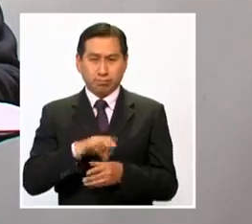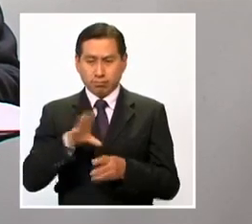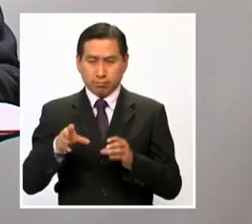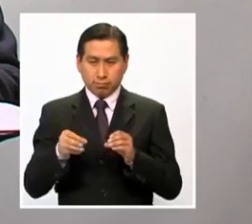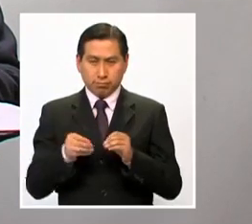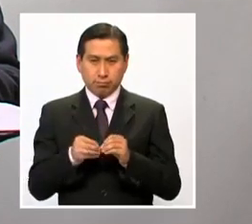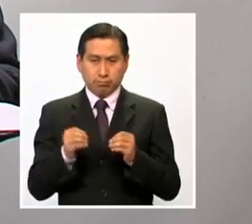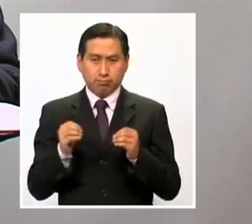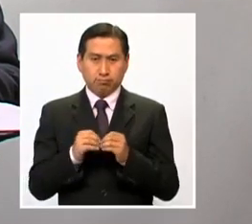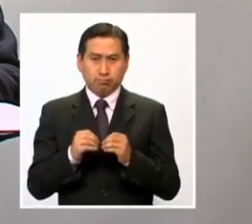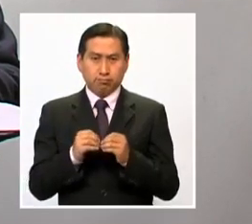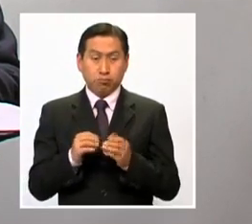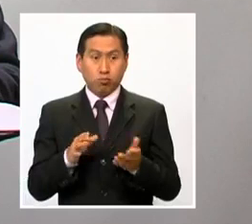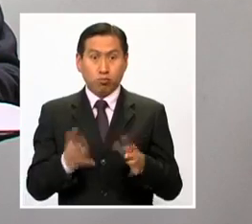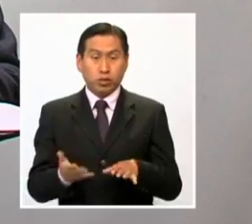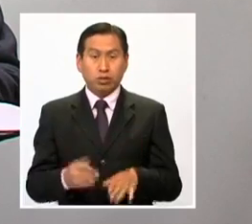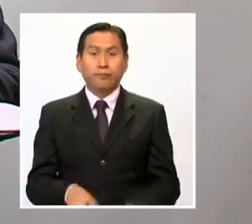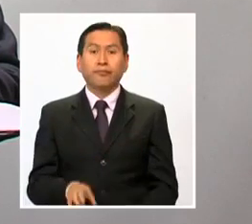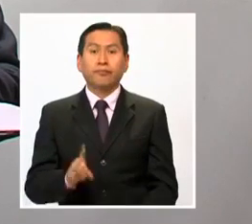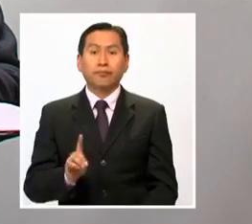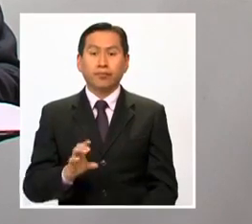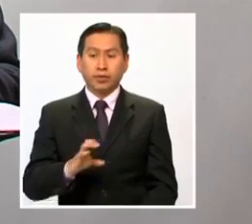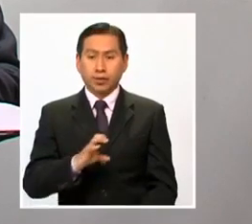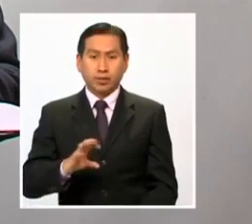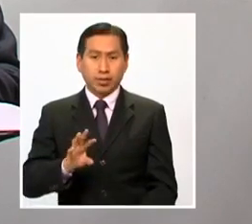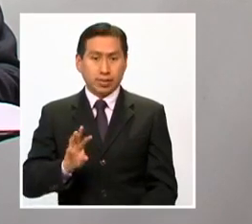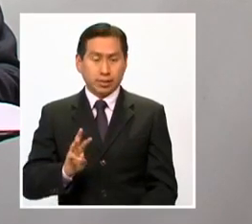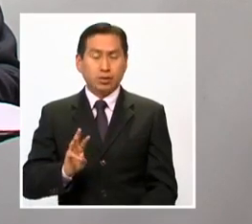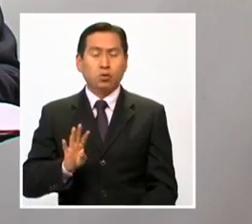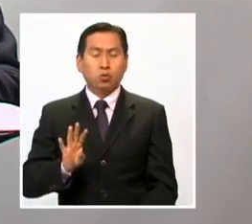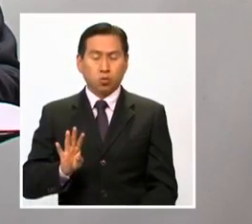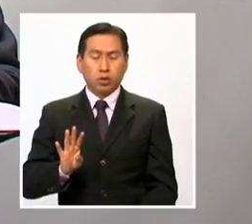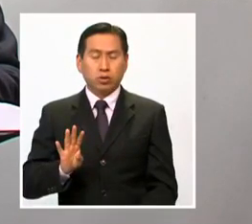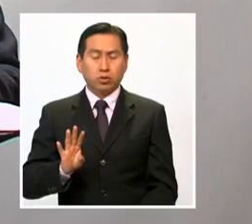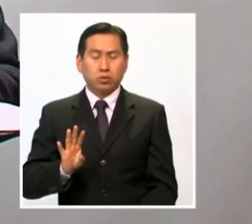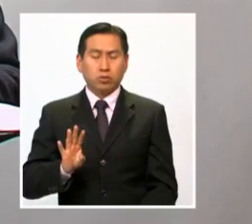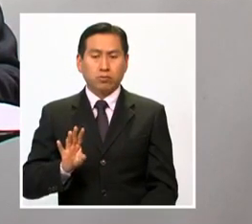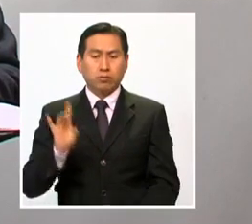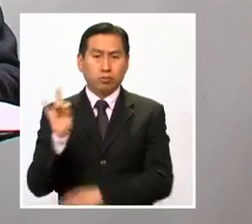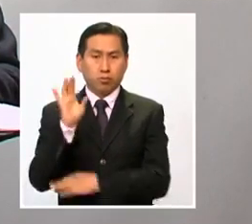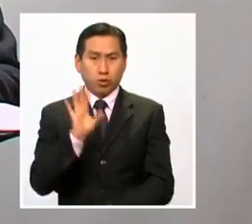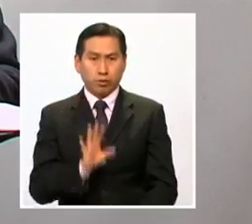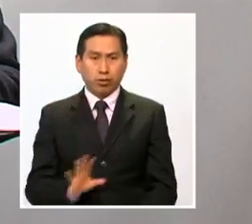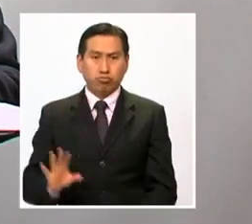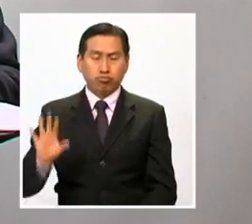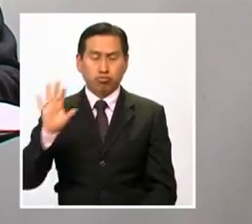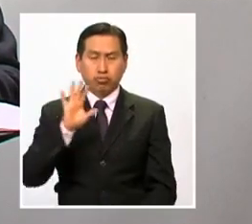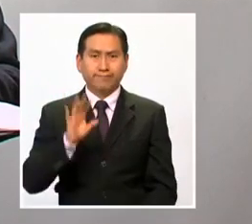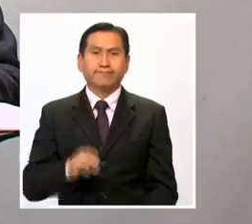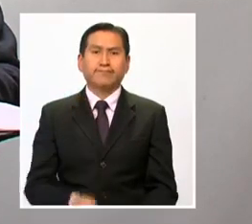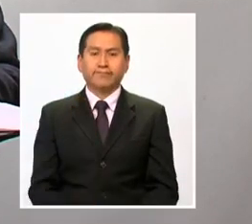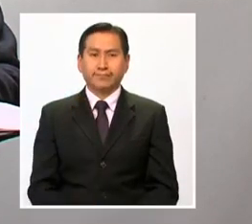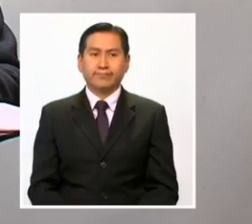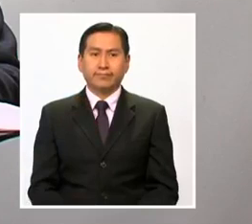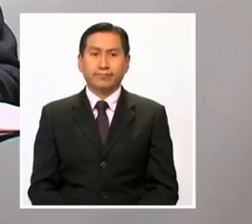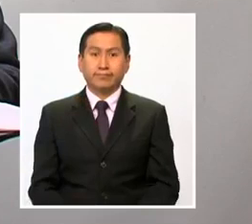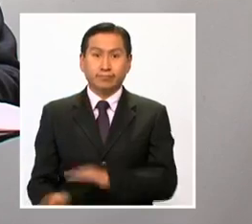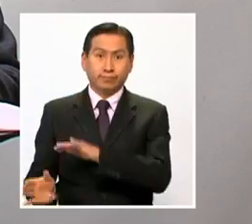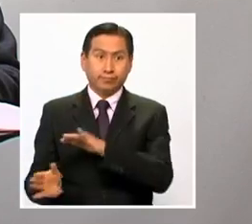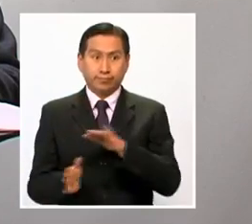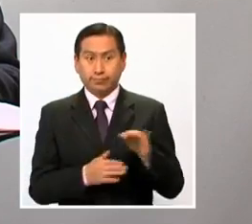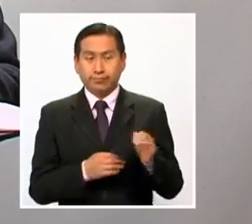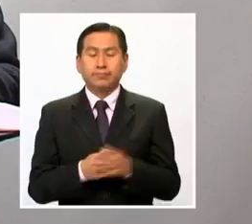total acumulado de 164 decesos a nivel nacional por otra